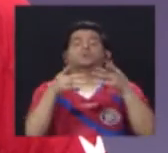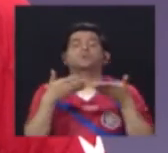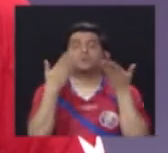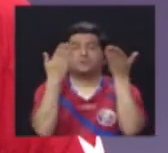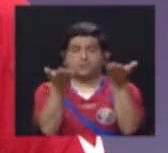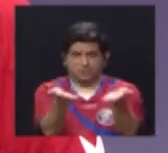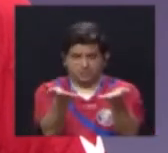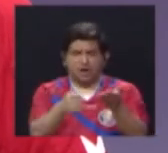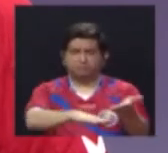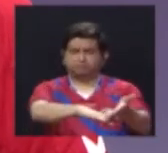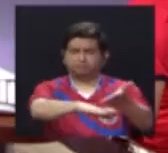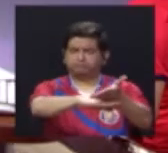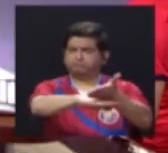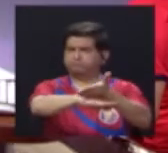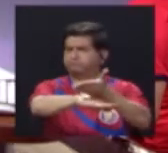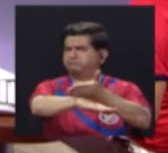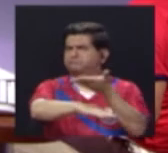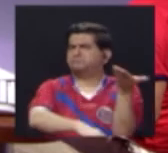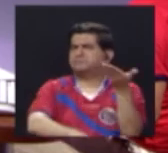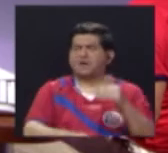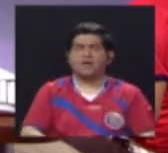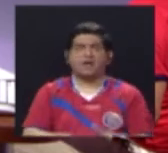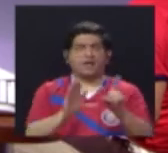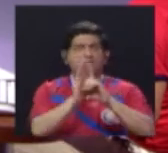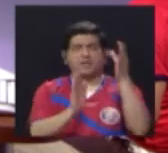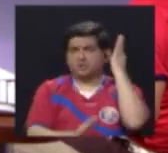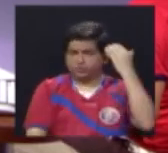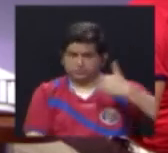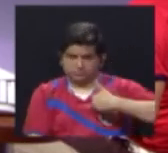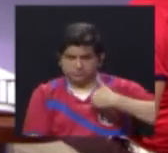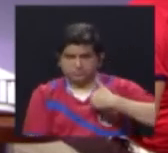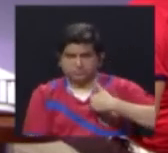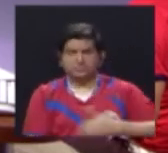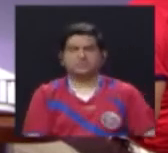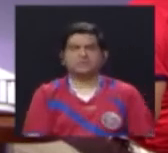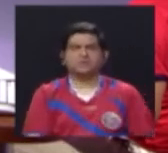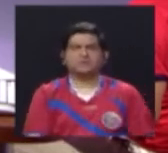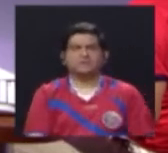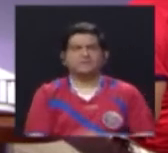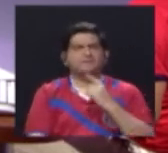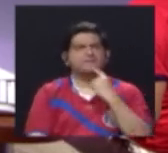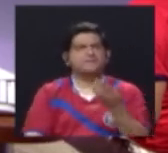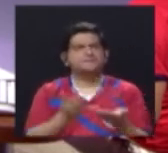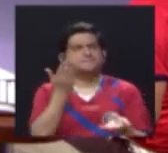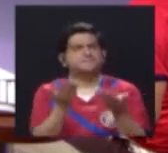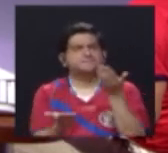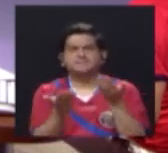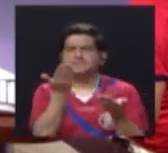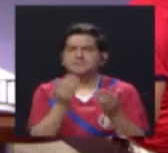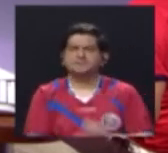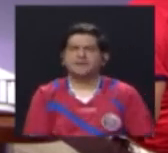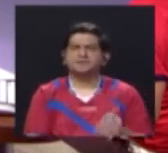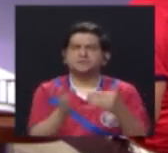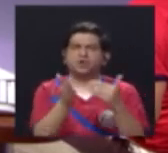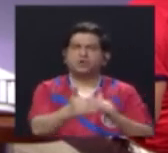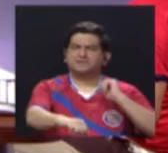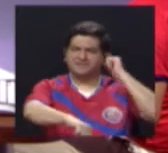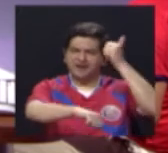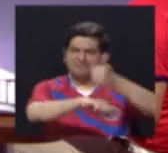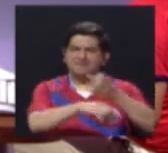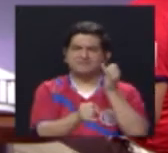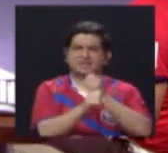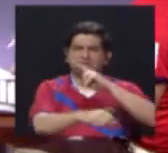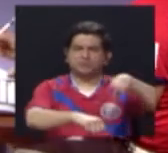avanzar en los derechos de las mujeres mencionaría que hay que reposicionar el